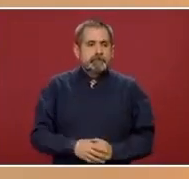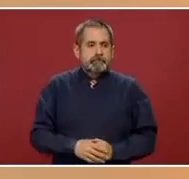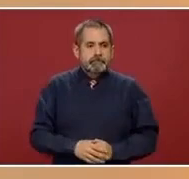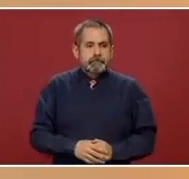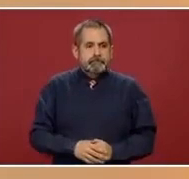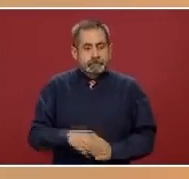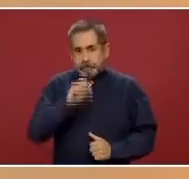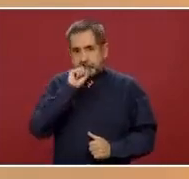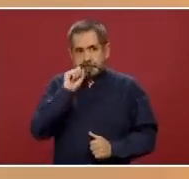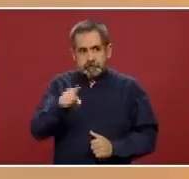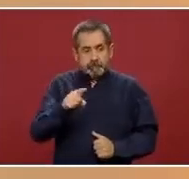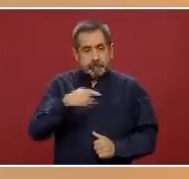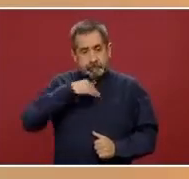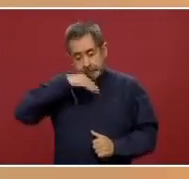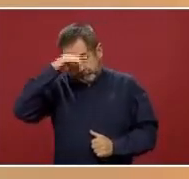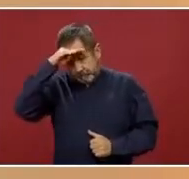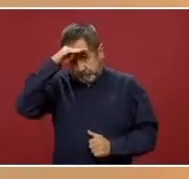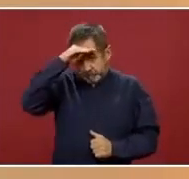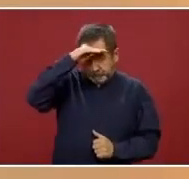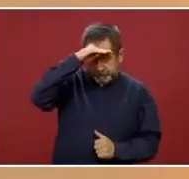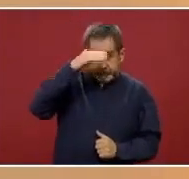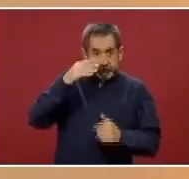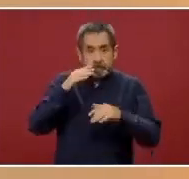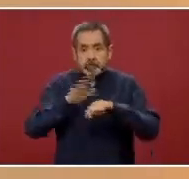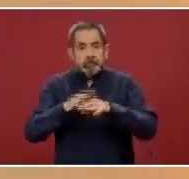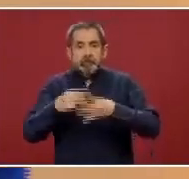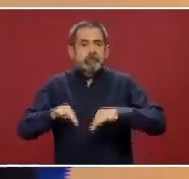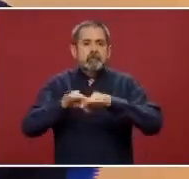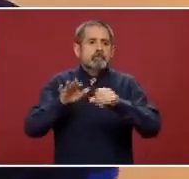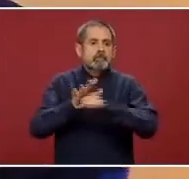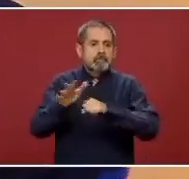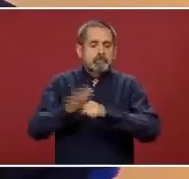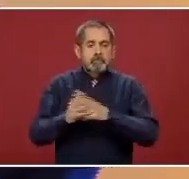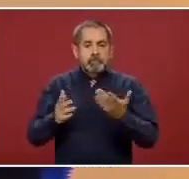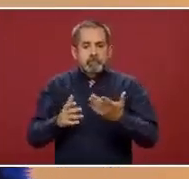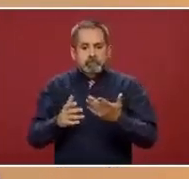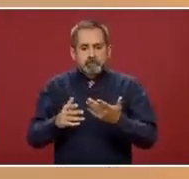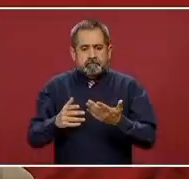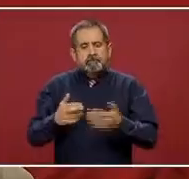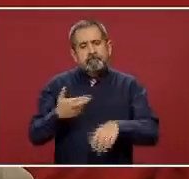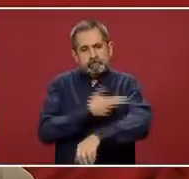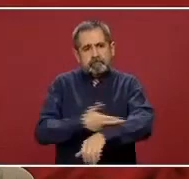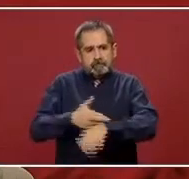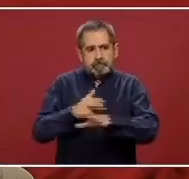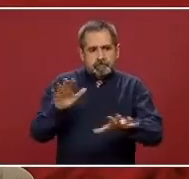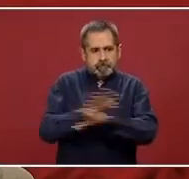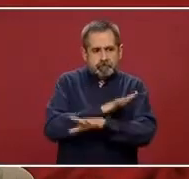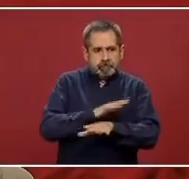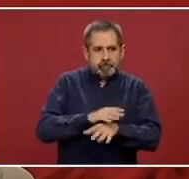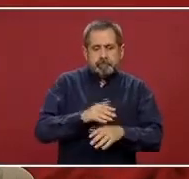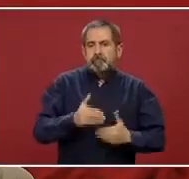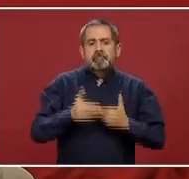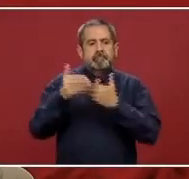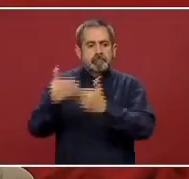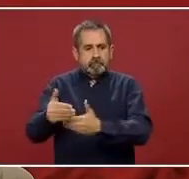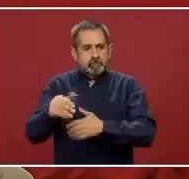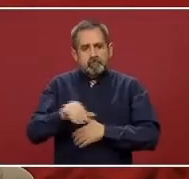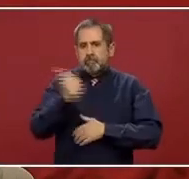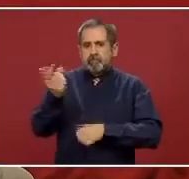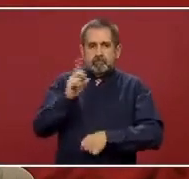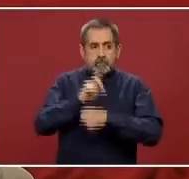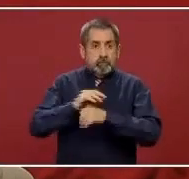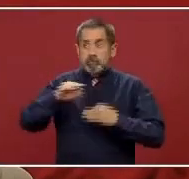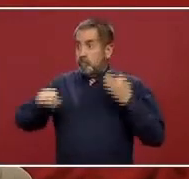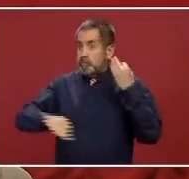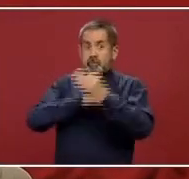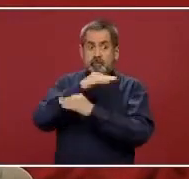Y también, considerando las actividades esenciales, estas se pueden reorganizar para que no tenga que estar todo el